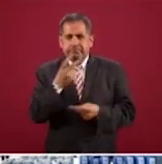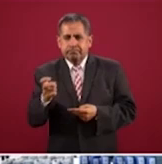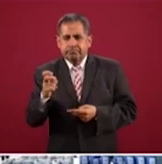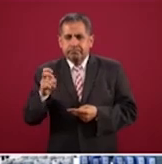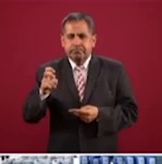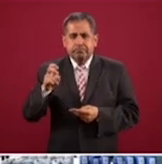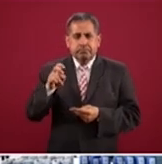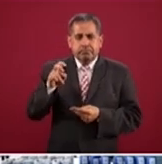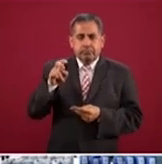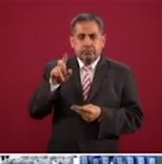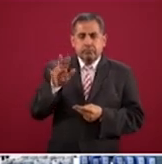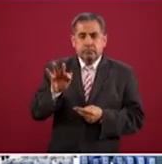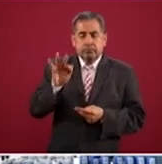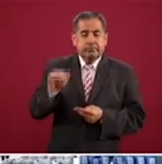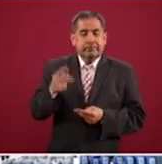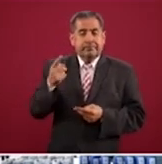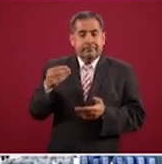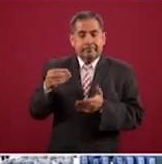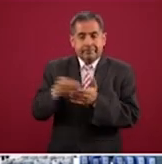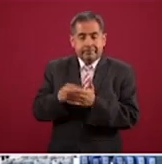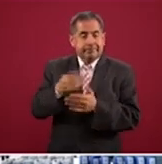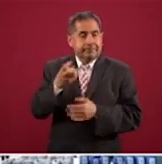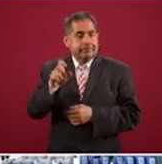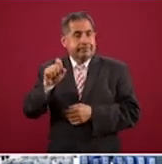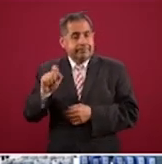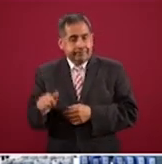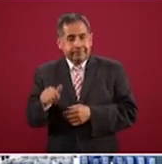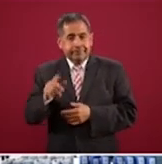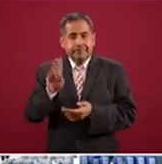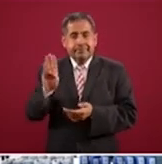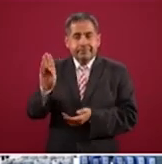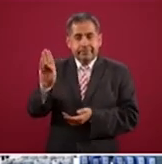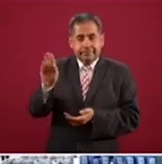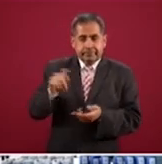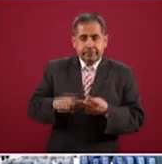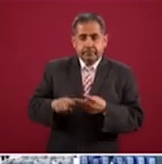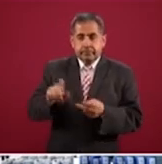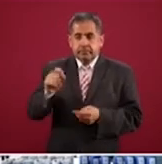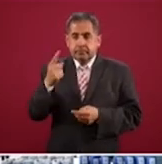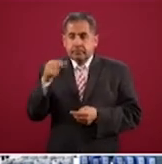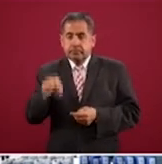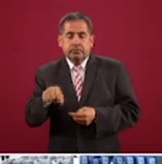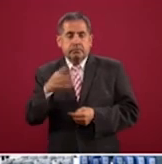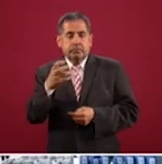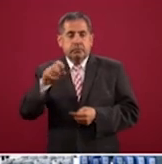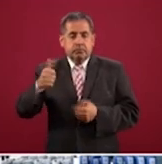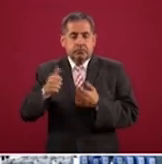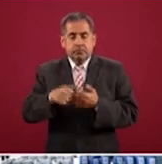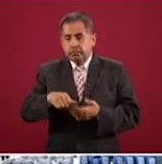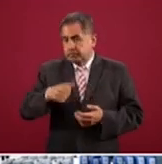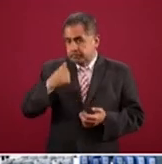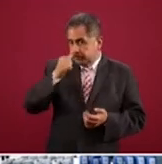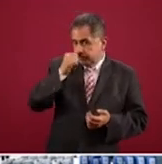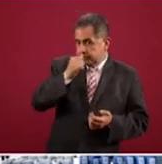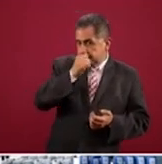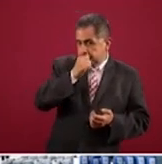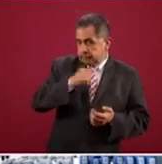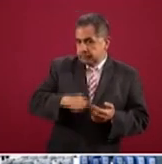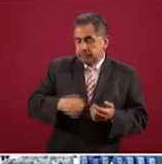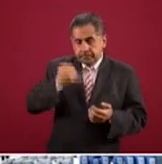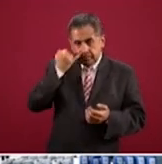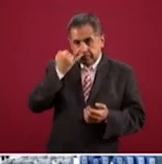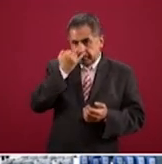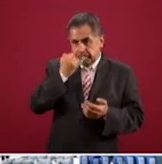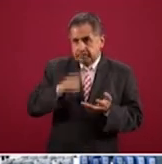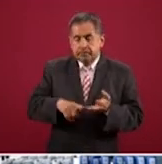marihuana 21 mil 411 kilogramos de cocaína 435 kilogramos